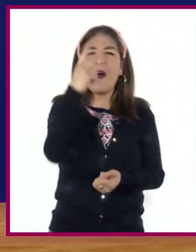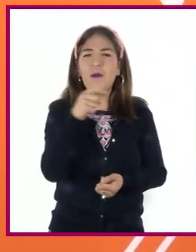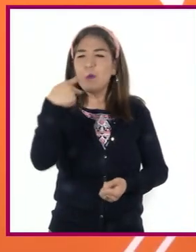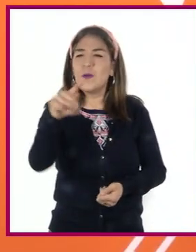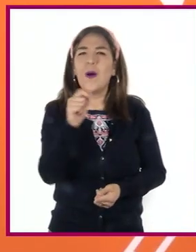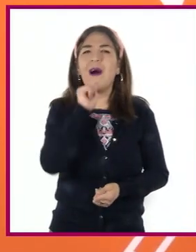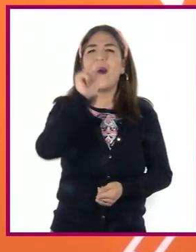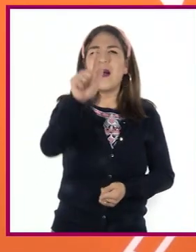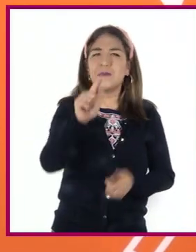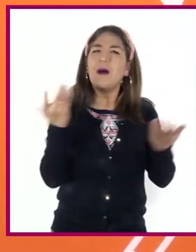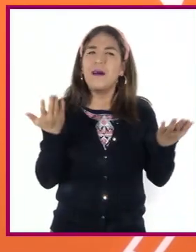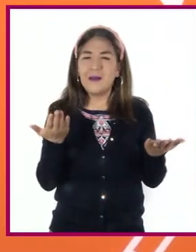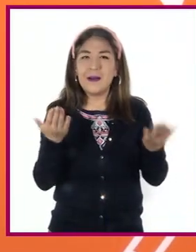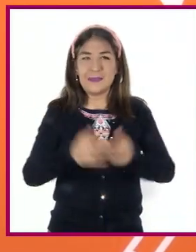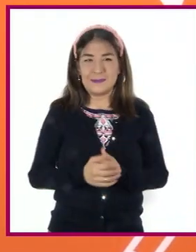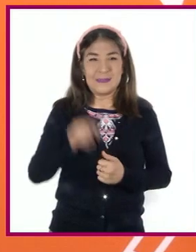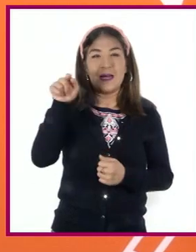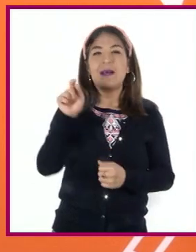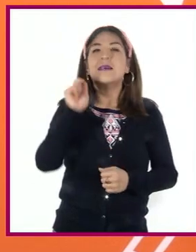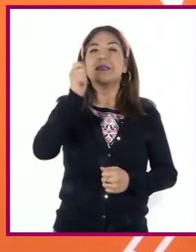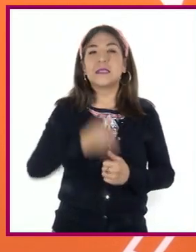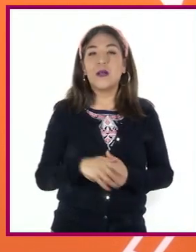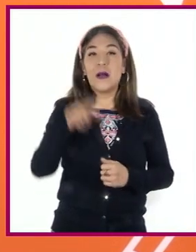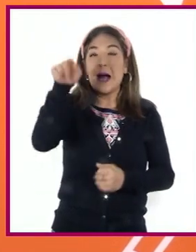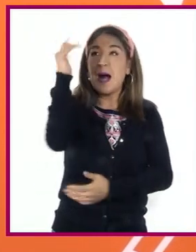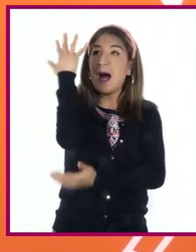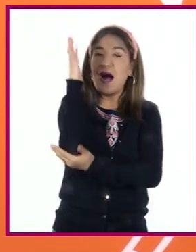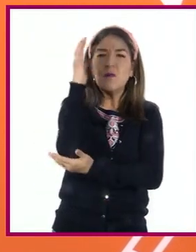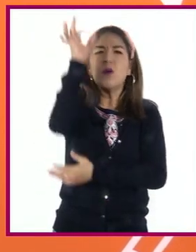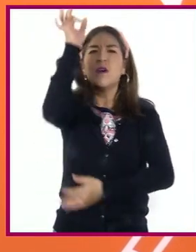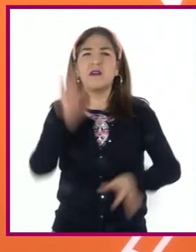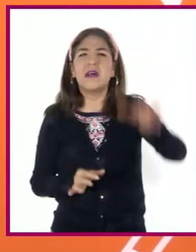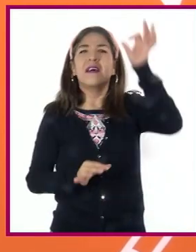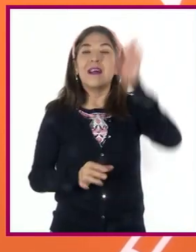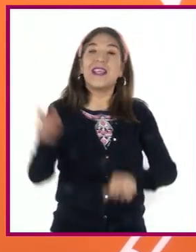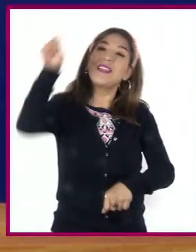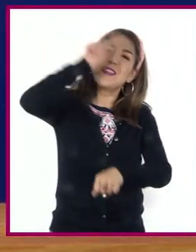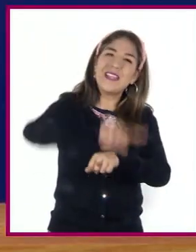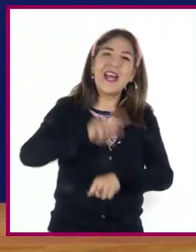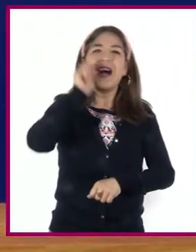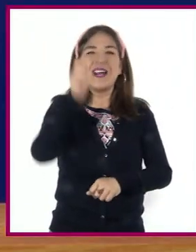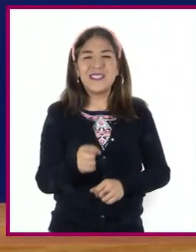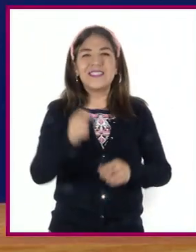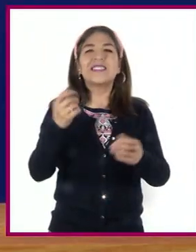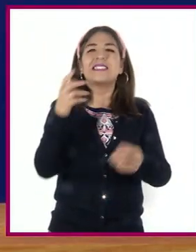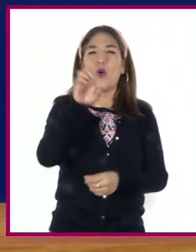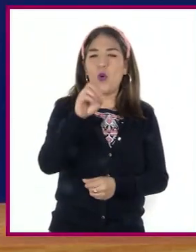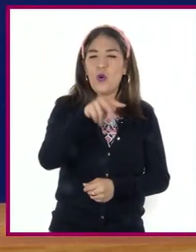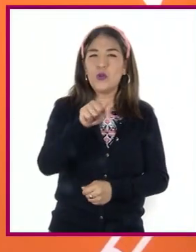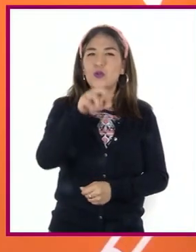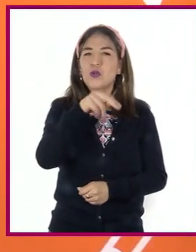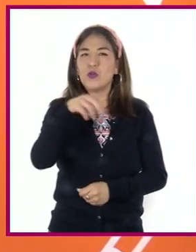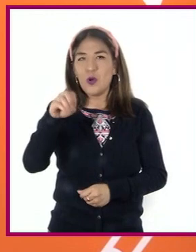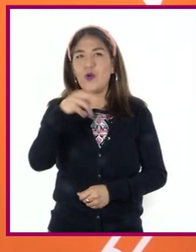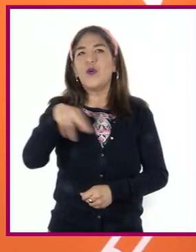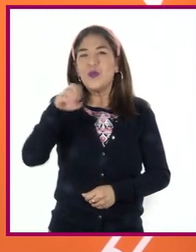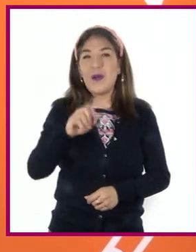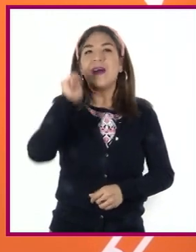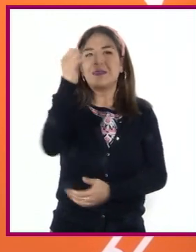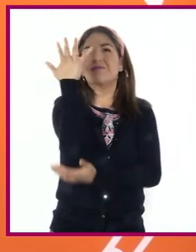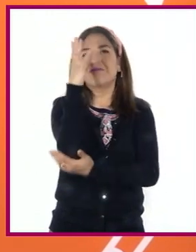Ejemplo, tus labios son pétalos perfumados. Leamos el siguiente fragmento del poema de Pablo